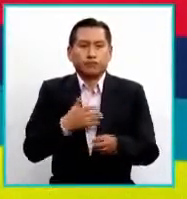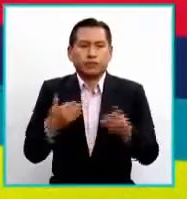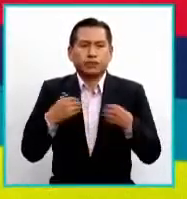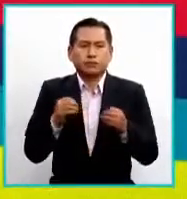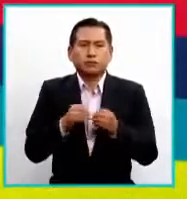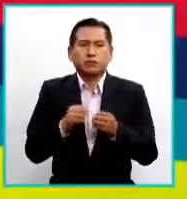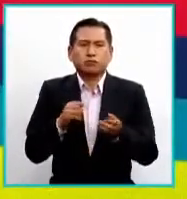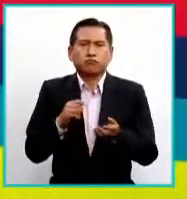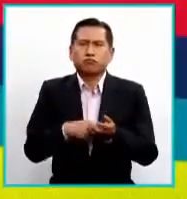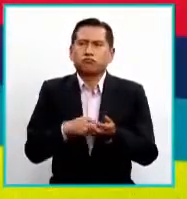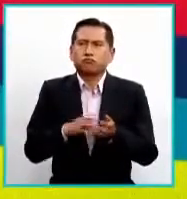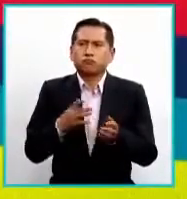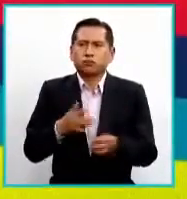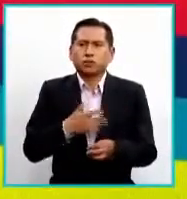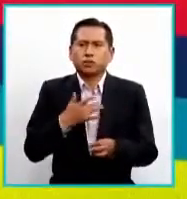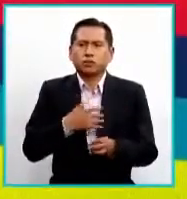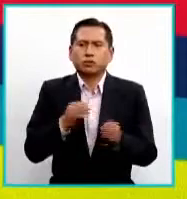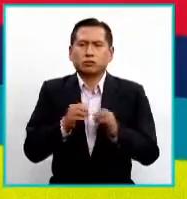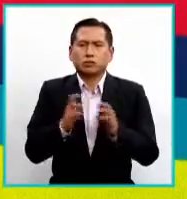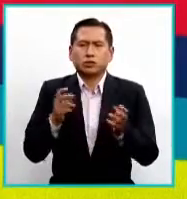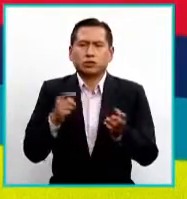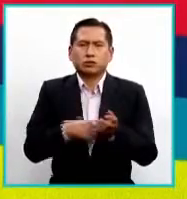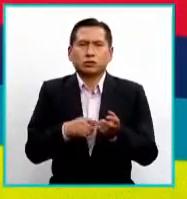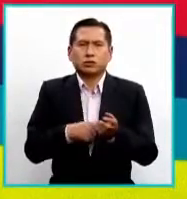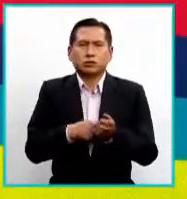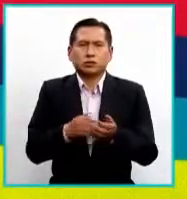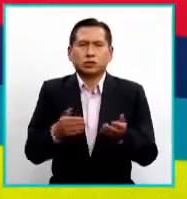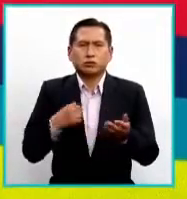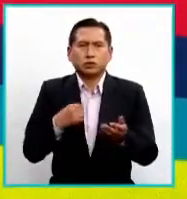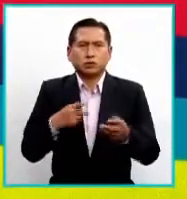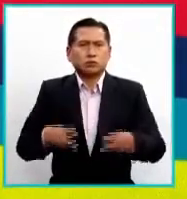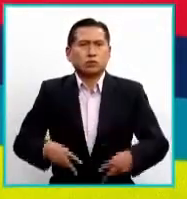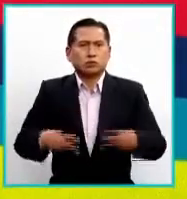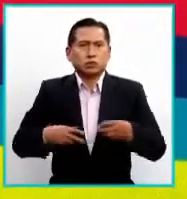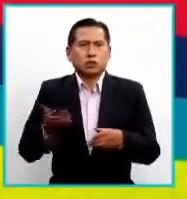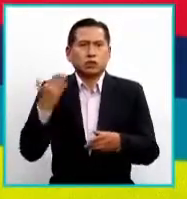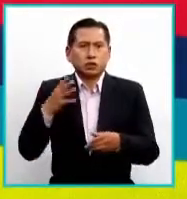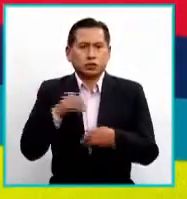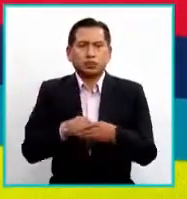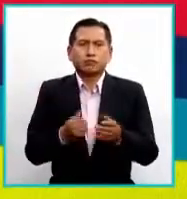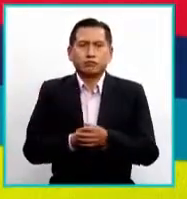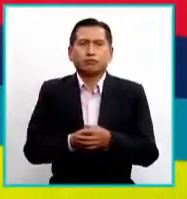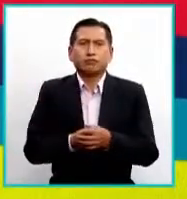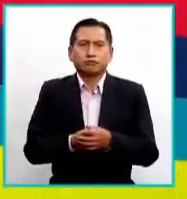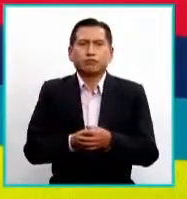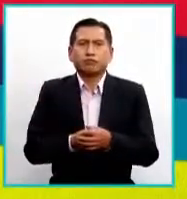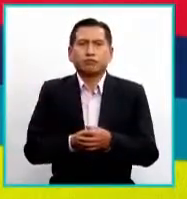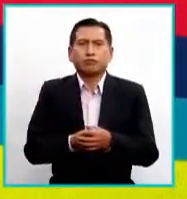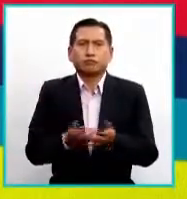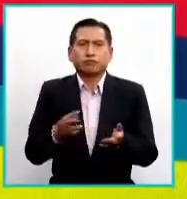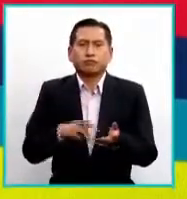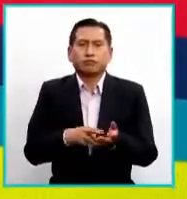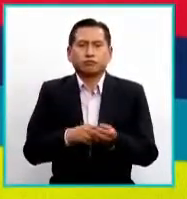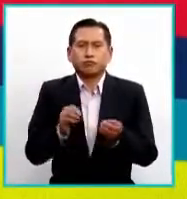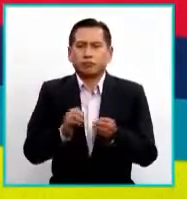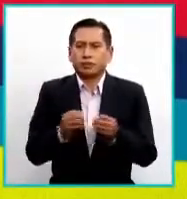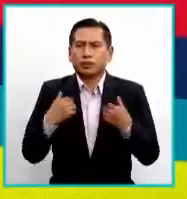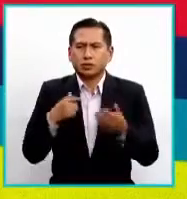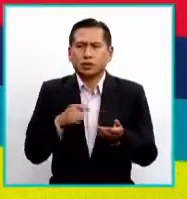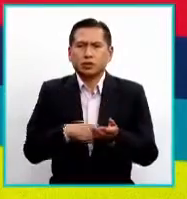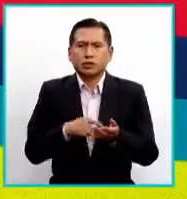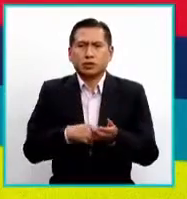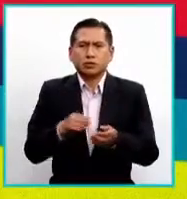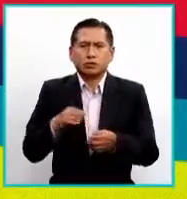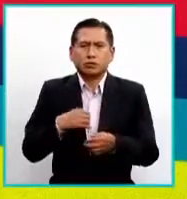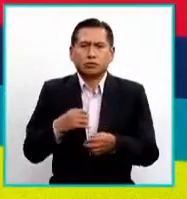un efecto, digamos, en ciertas circunstancias o cosas que me han tocado vivir, digamos, ¿no? Entonces, es más o menos lo que